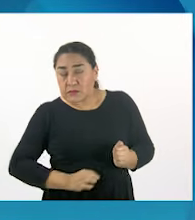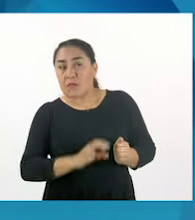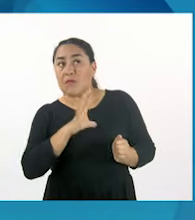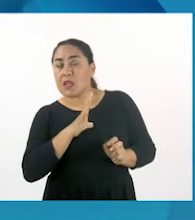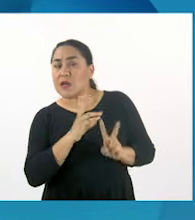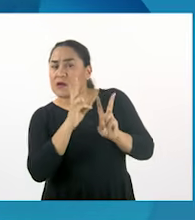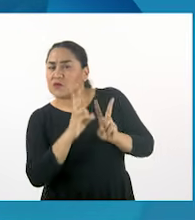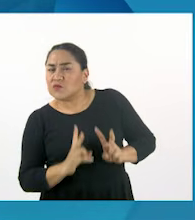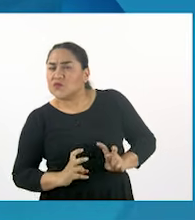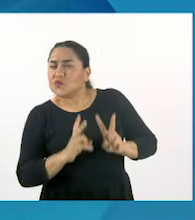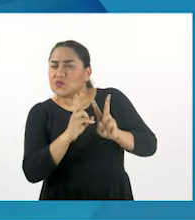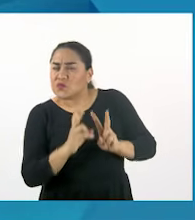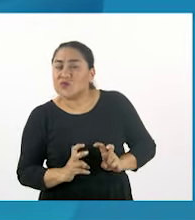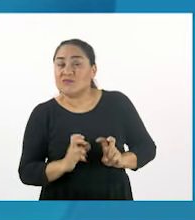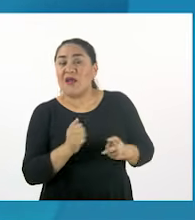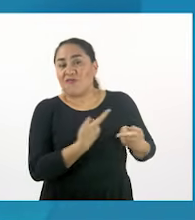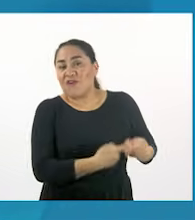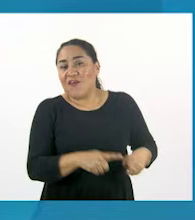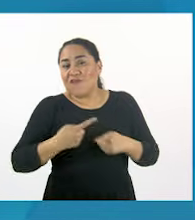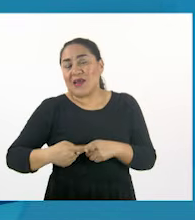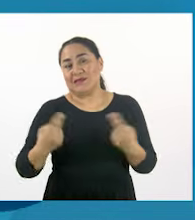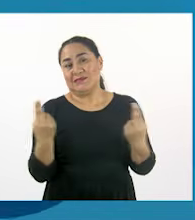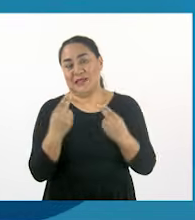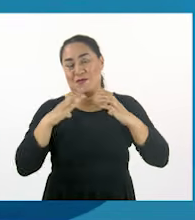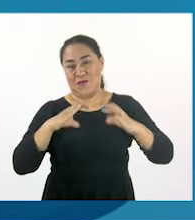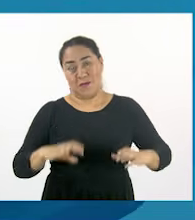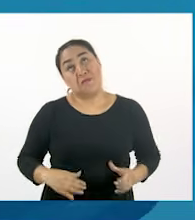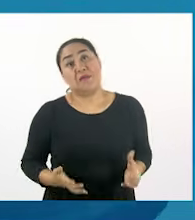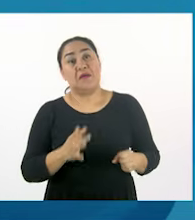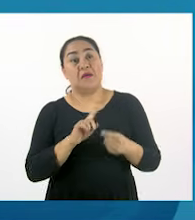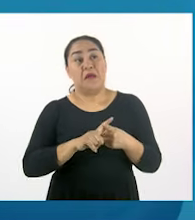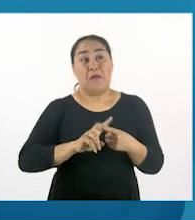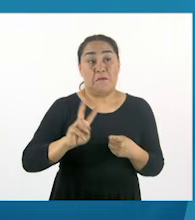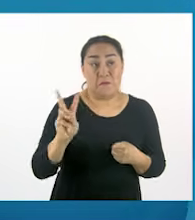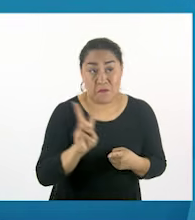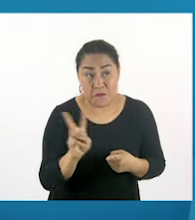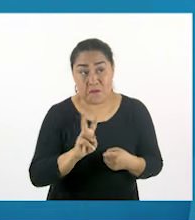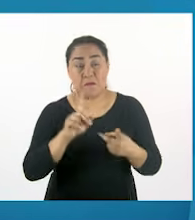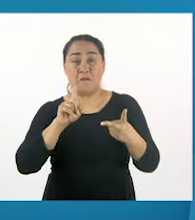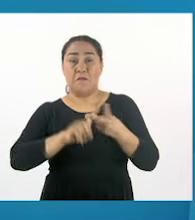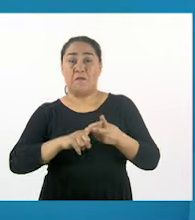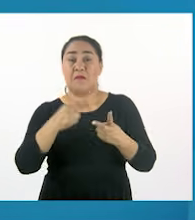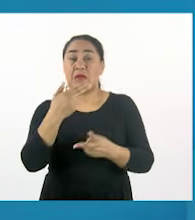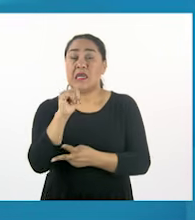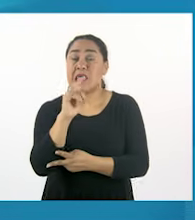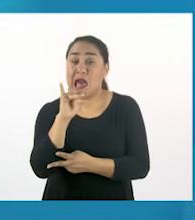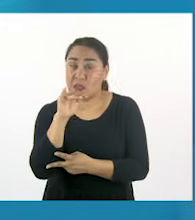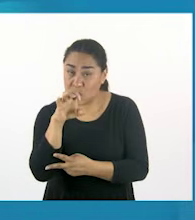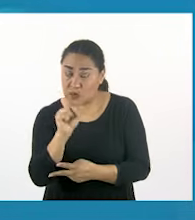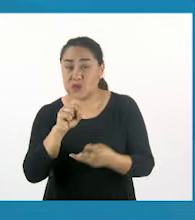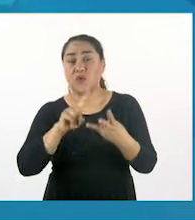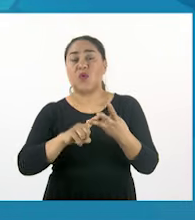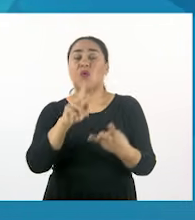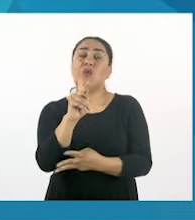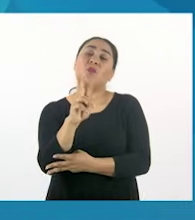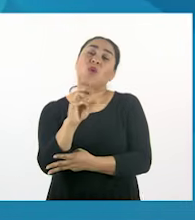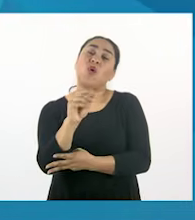que el cuerpo necesita en diferentes formas, ya sean vitaminas, hidratos de carbono o proteínas.